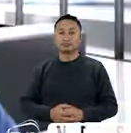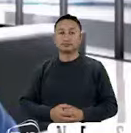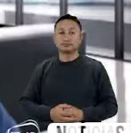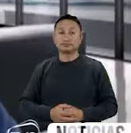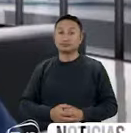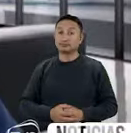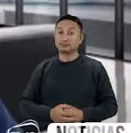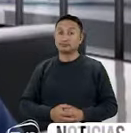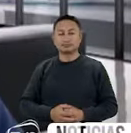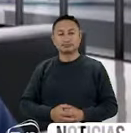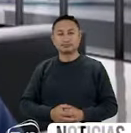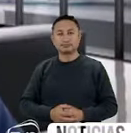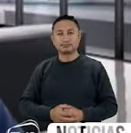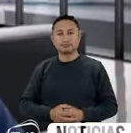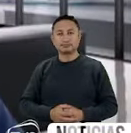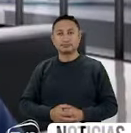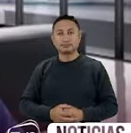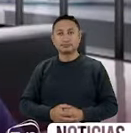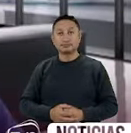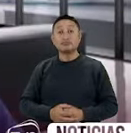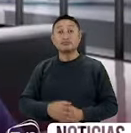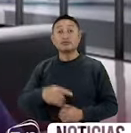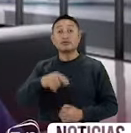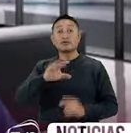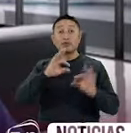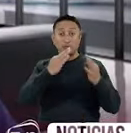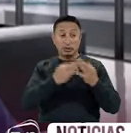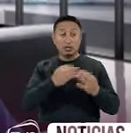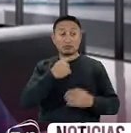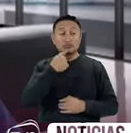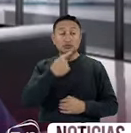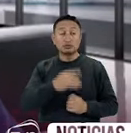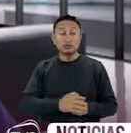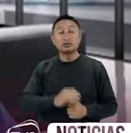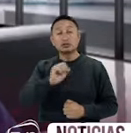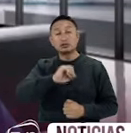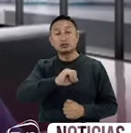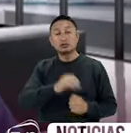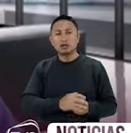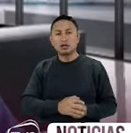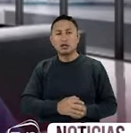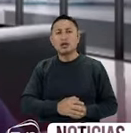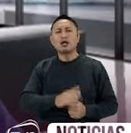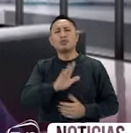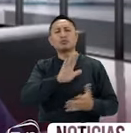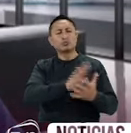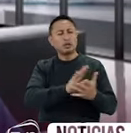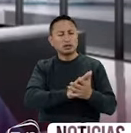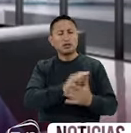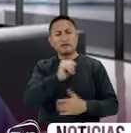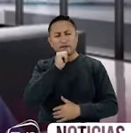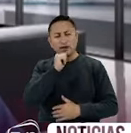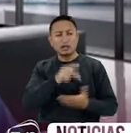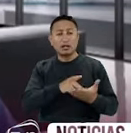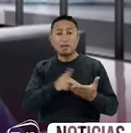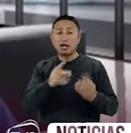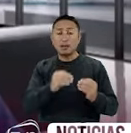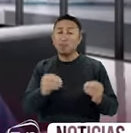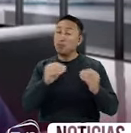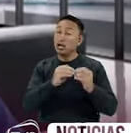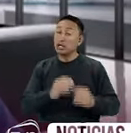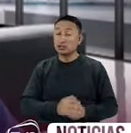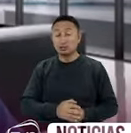Mantienen esta mentira con los familiares, diciéndoles que no, que todavía falta pagar más rescate, y así